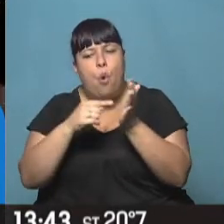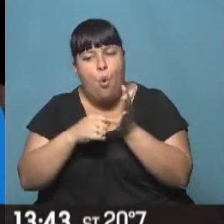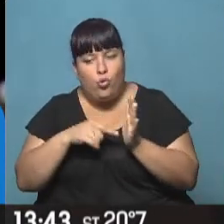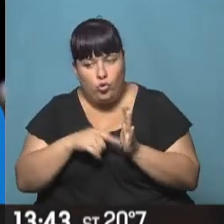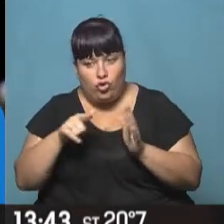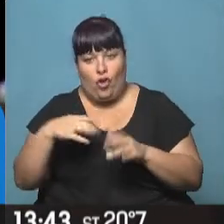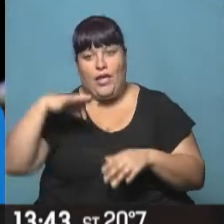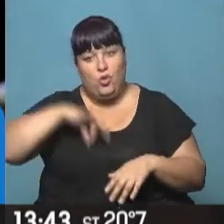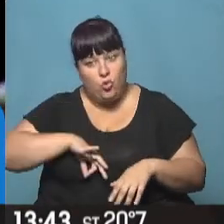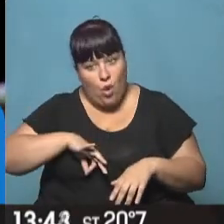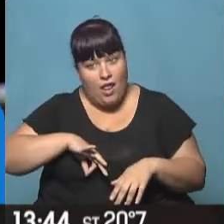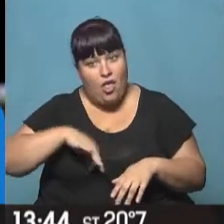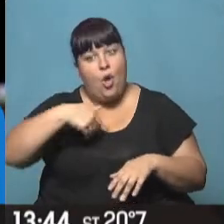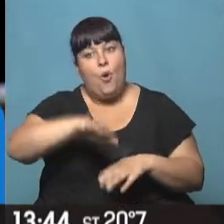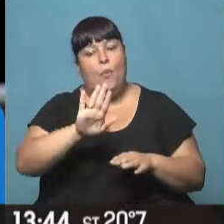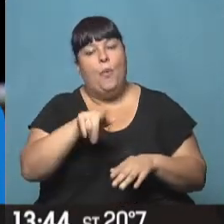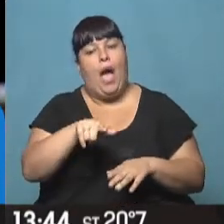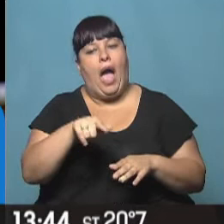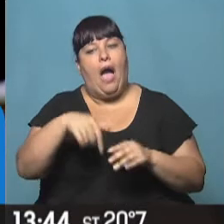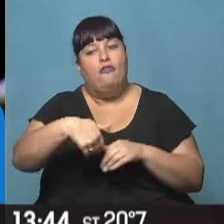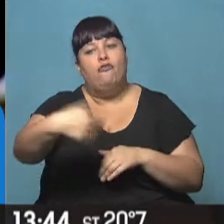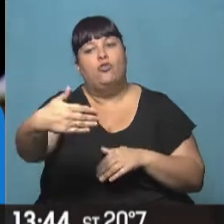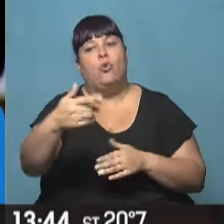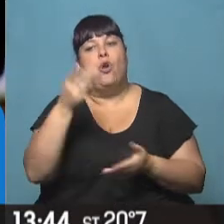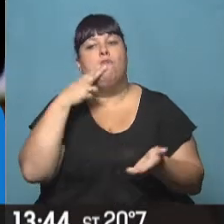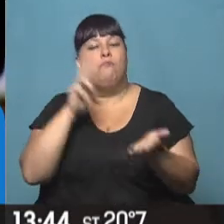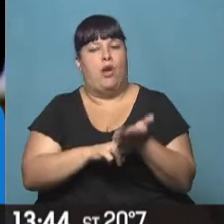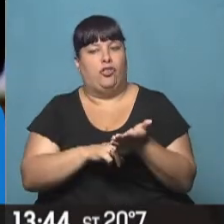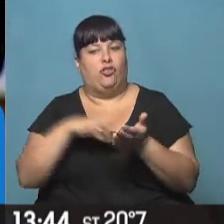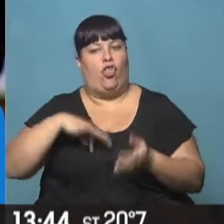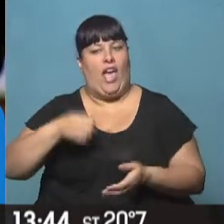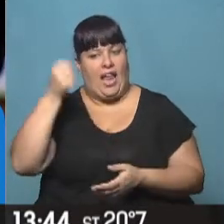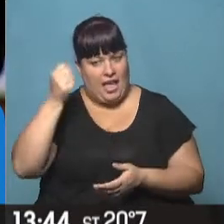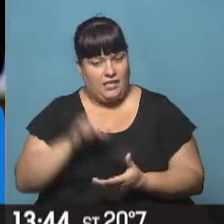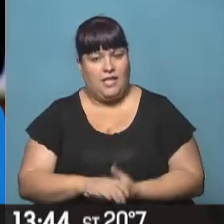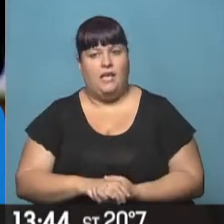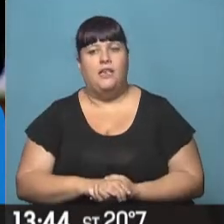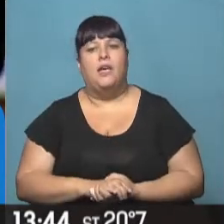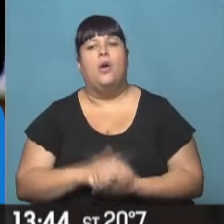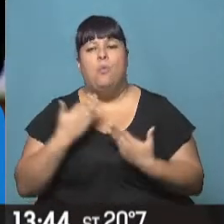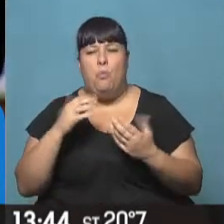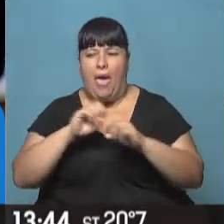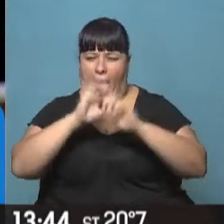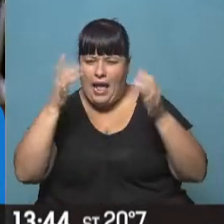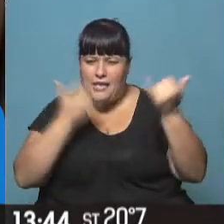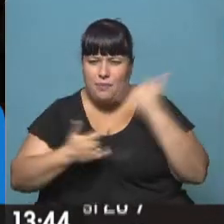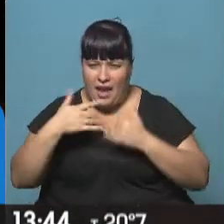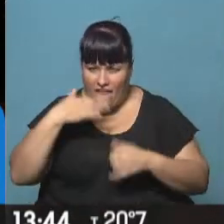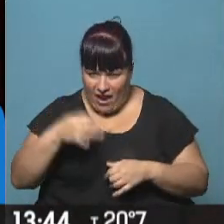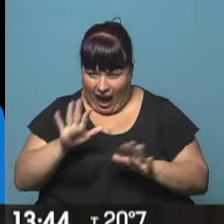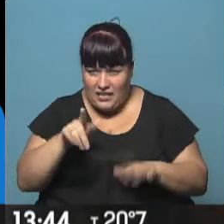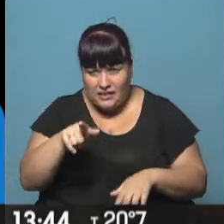figuran en nuestro salario van a ser de ahora en adelante gravados por el impuesto a las ganancias. Si puede especificar si eso